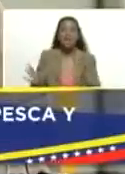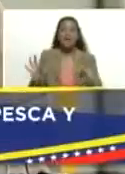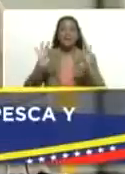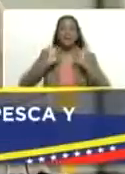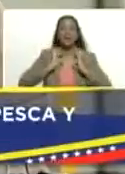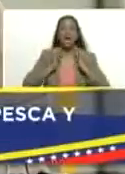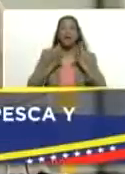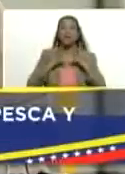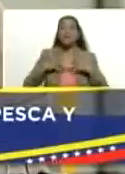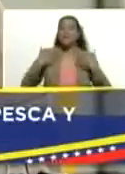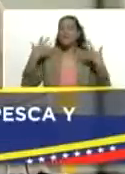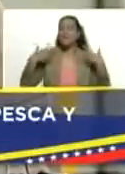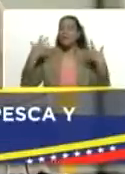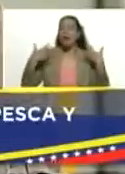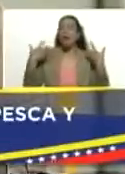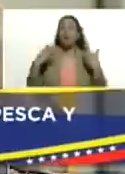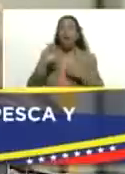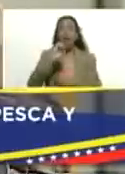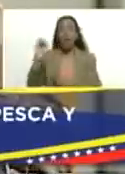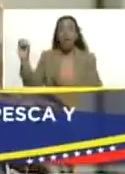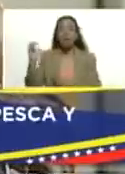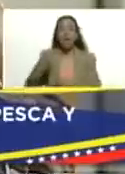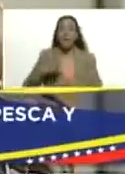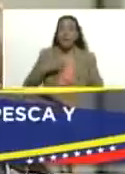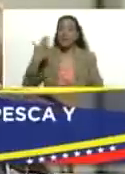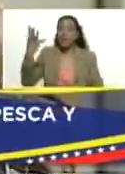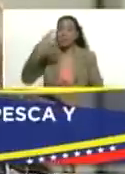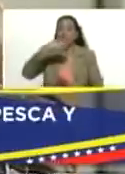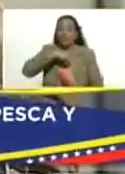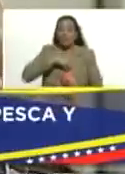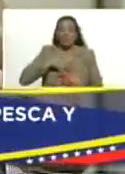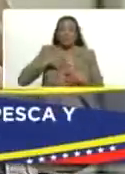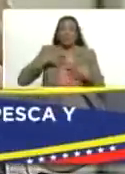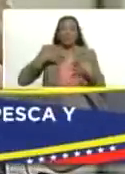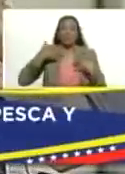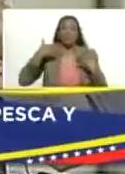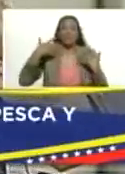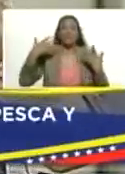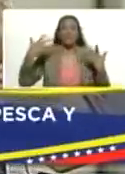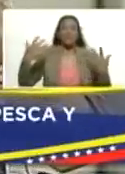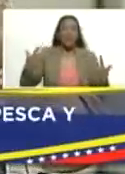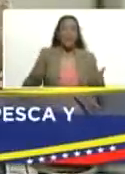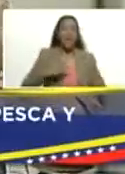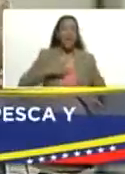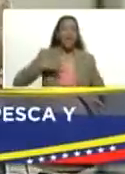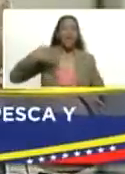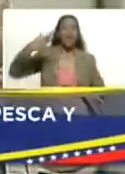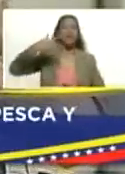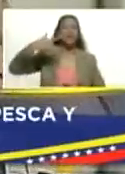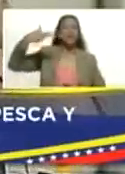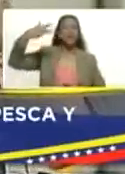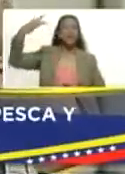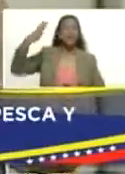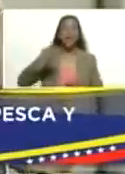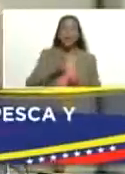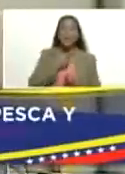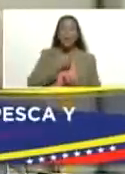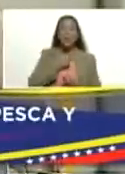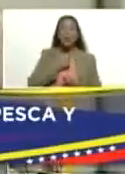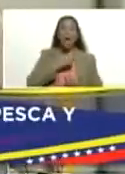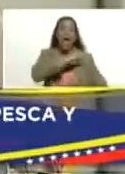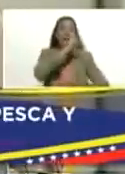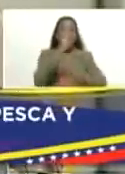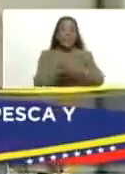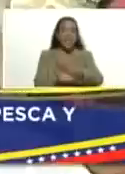Sucre y en el oriente, me llena el alma, me llena el espíritu, me llena de